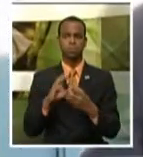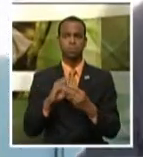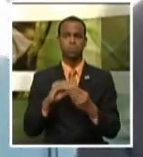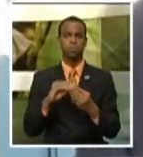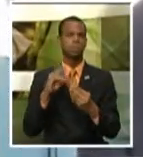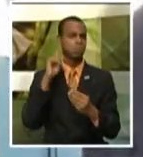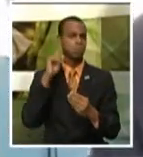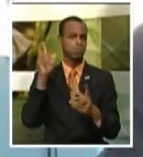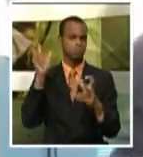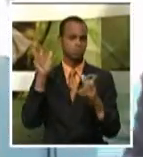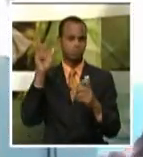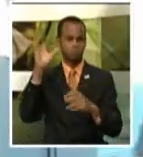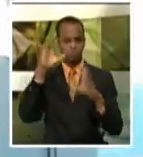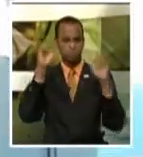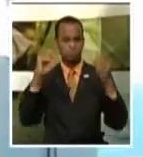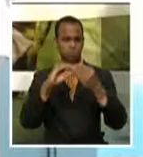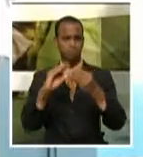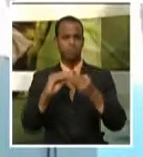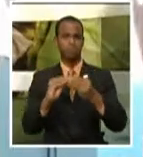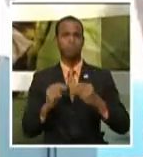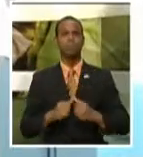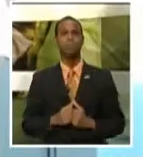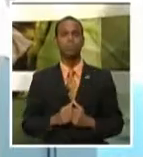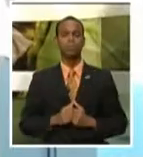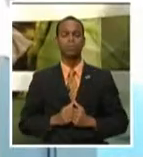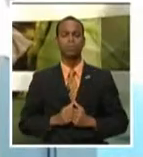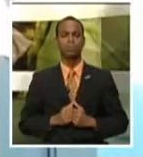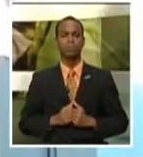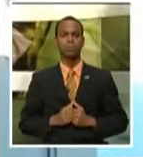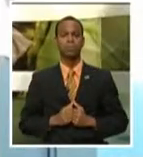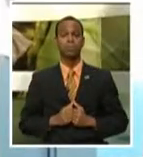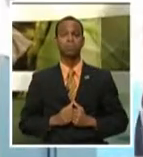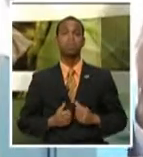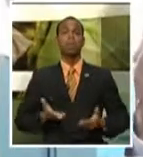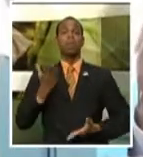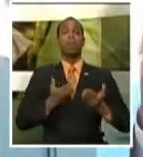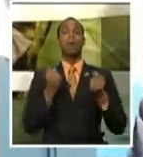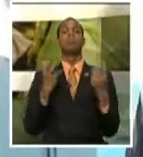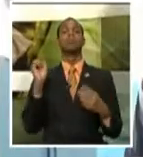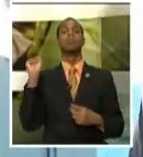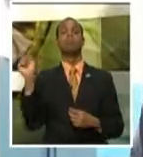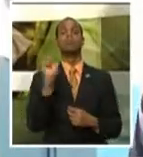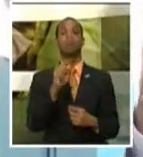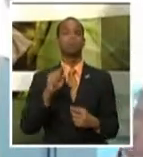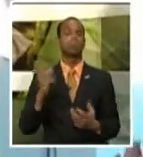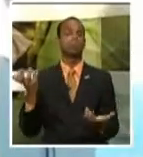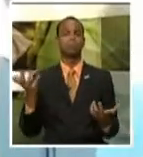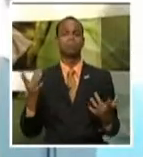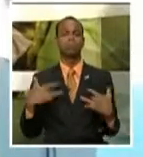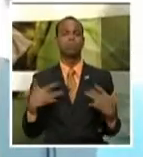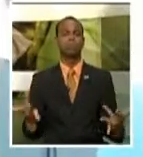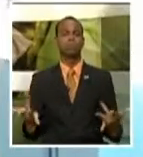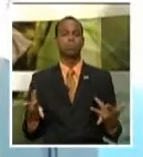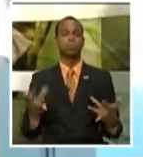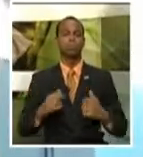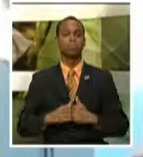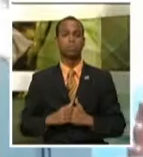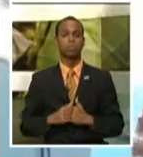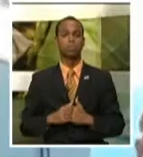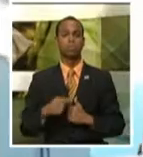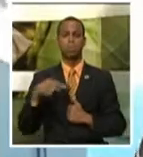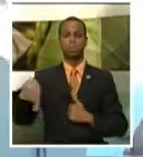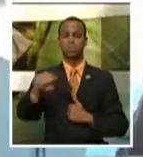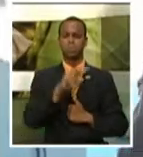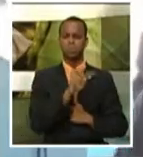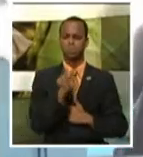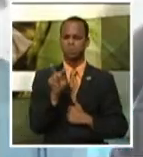Escuchemos al presidente. Porque tal vez muchas personas no alcanzan a darse